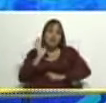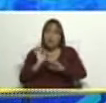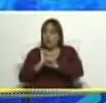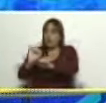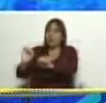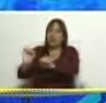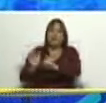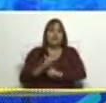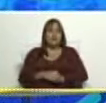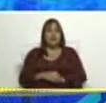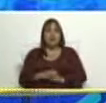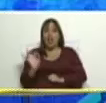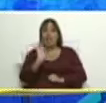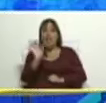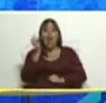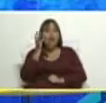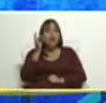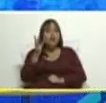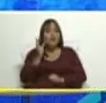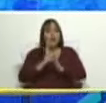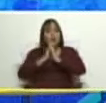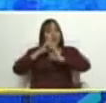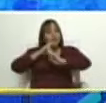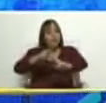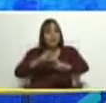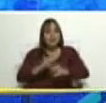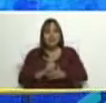No dejes a nadie en azul.